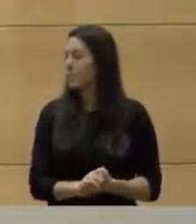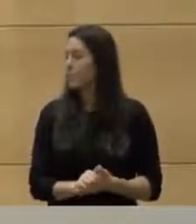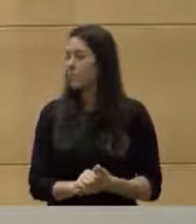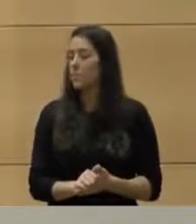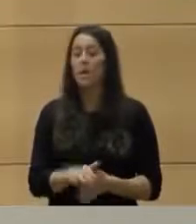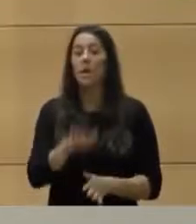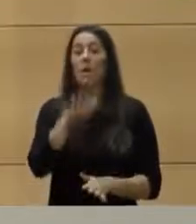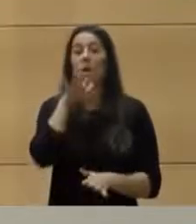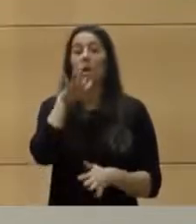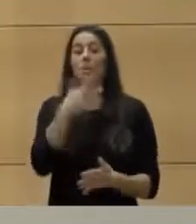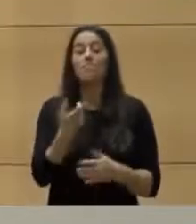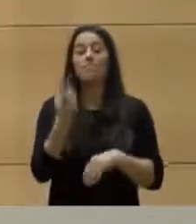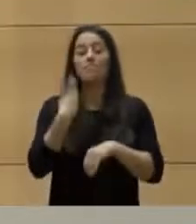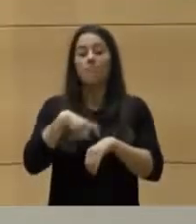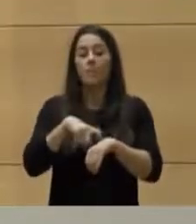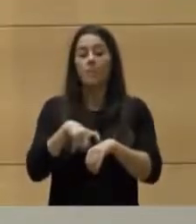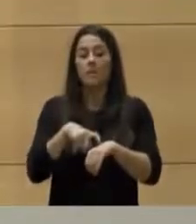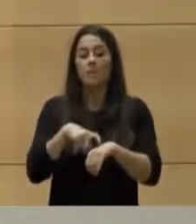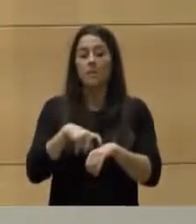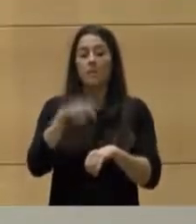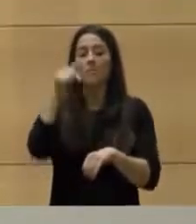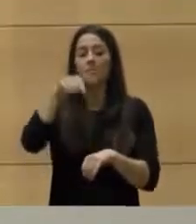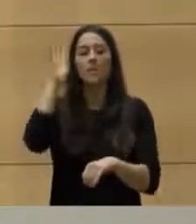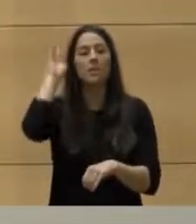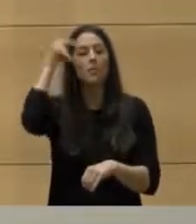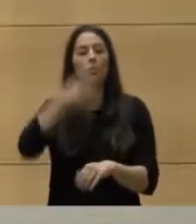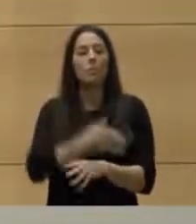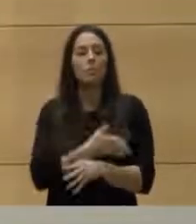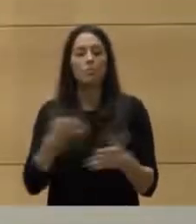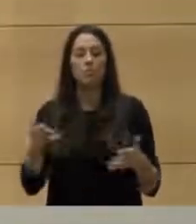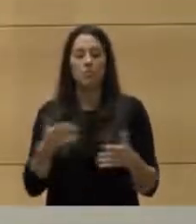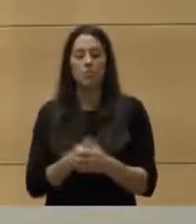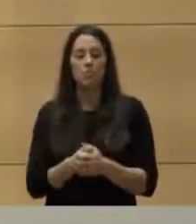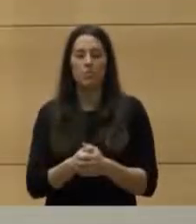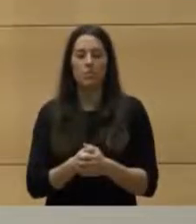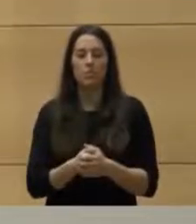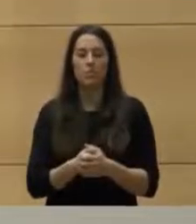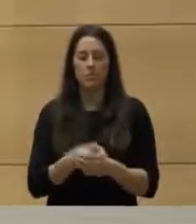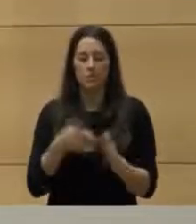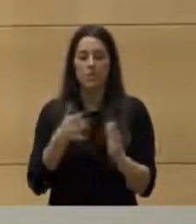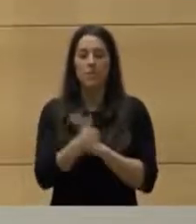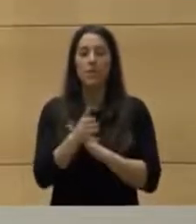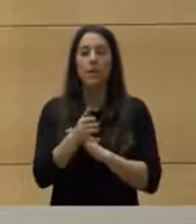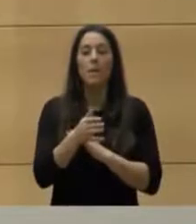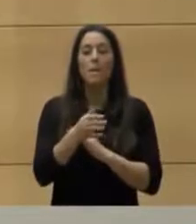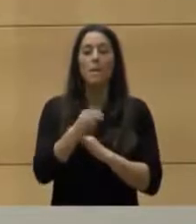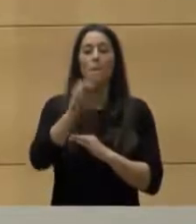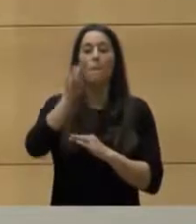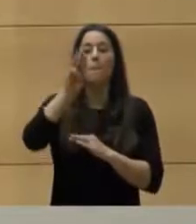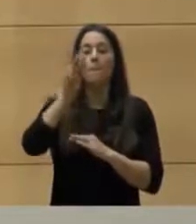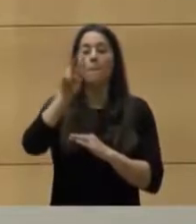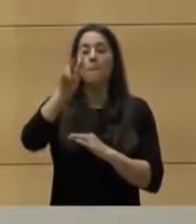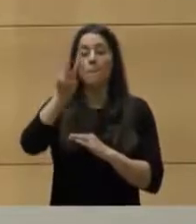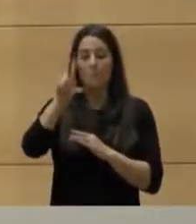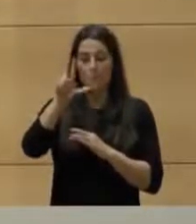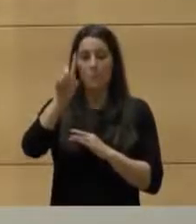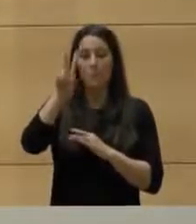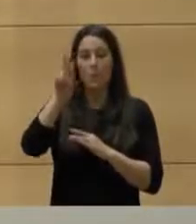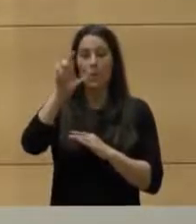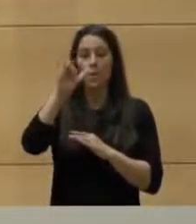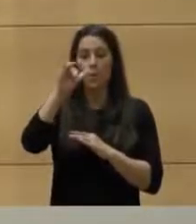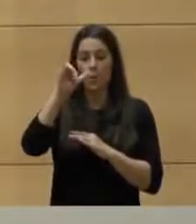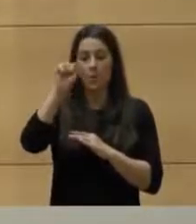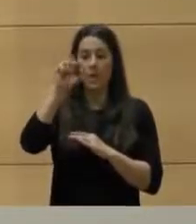¿cuáles son las características de esta república? Plurinacional, federal, pero para mí hay